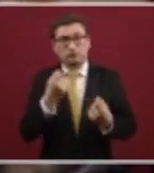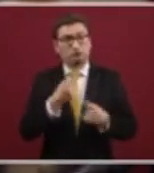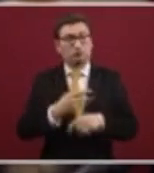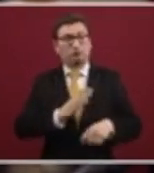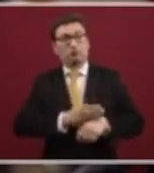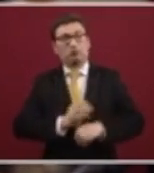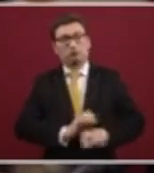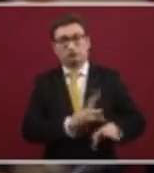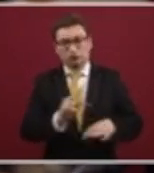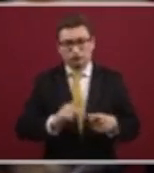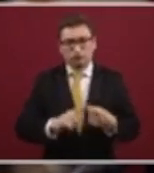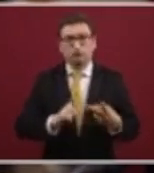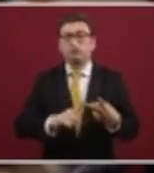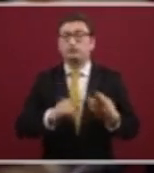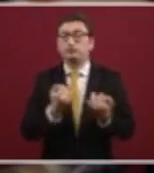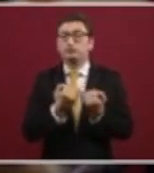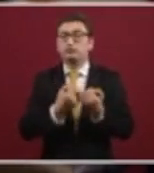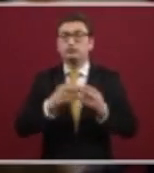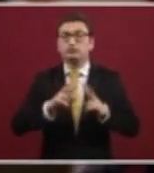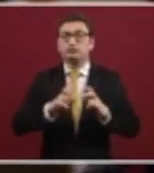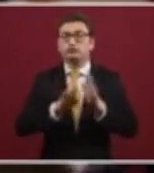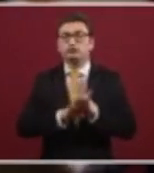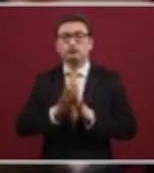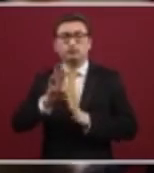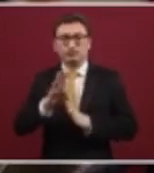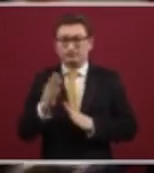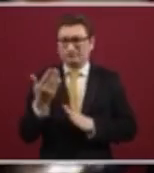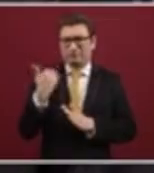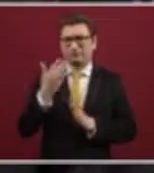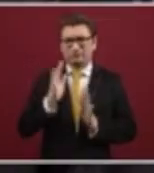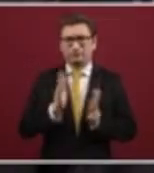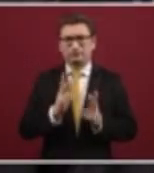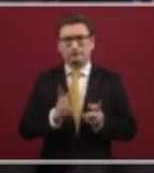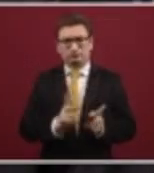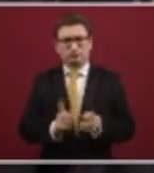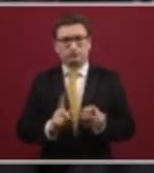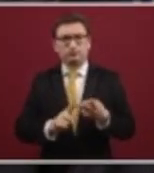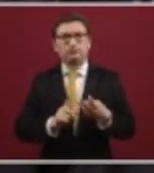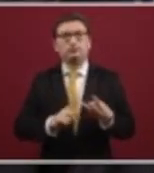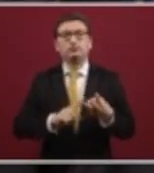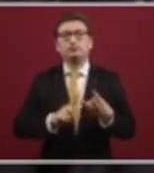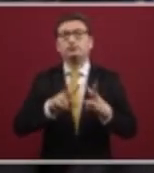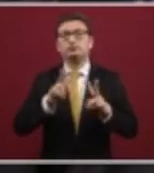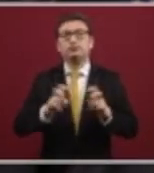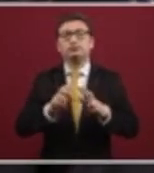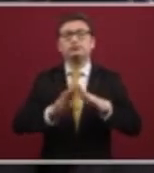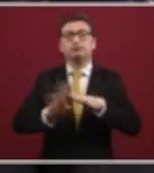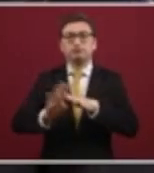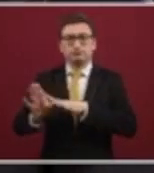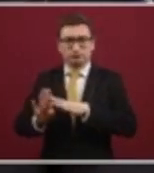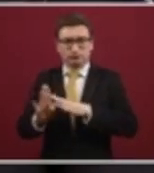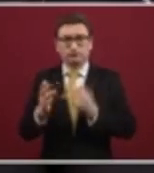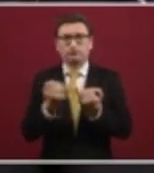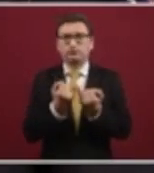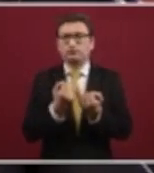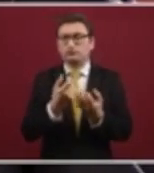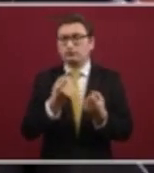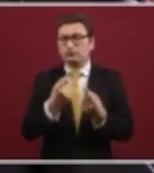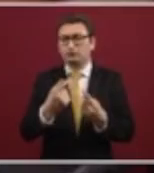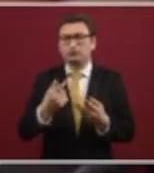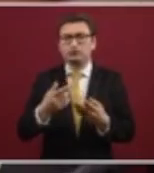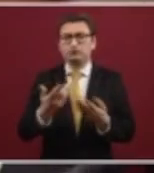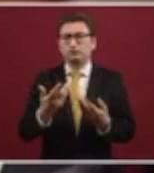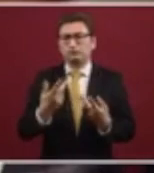la cuestión de crecimiento, que ya hemos hablado, en cuanto a los migrantes de focos rojos y un prerequisito para